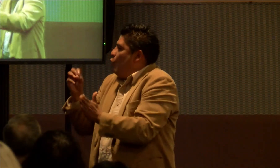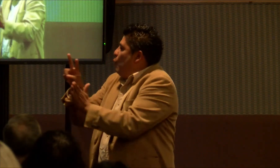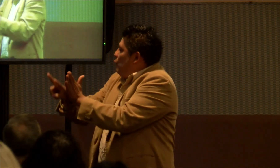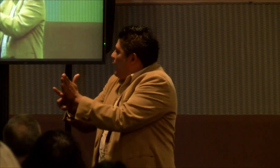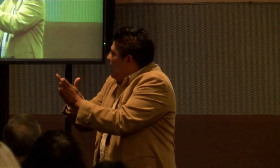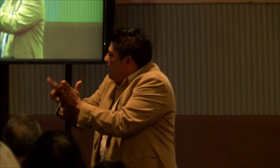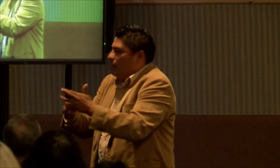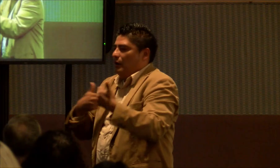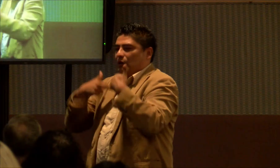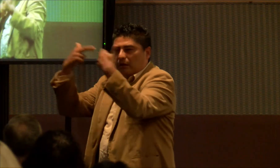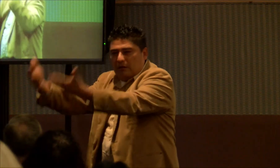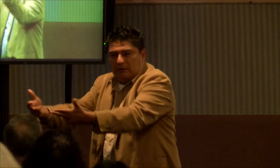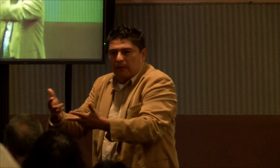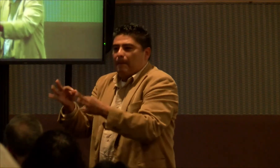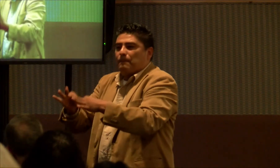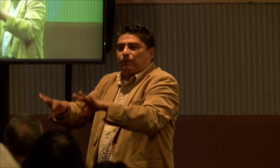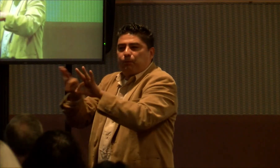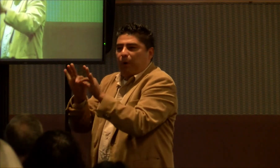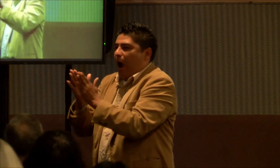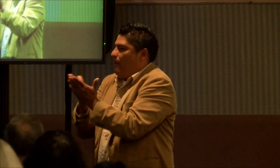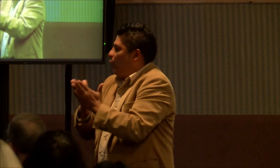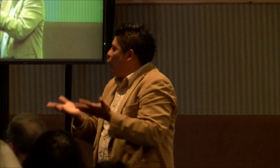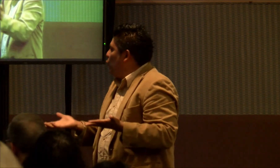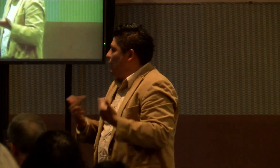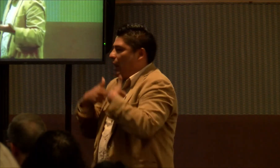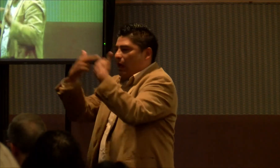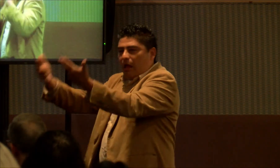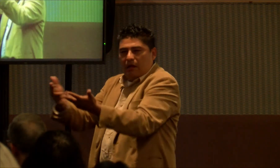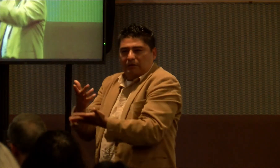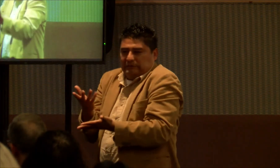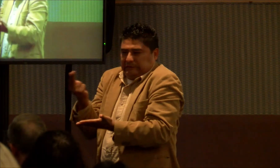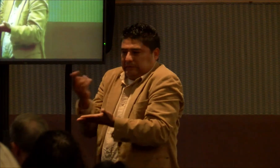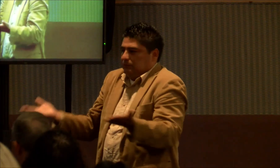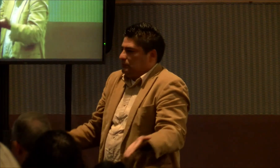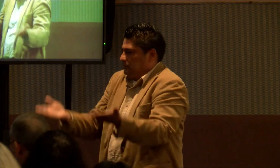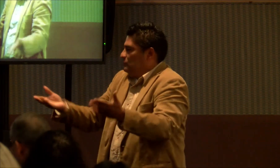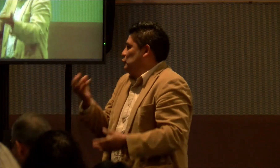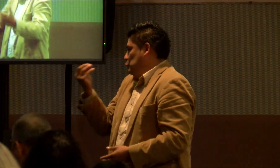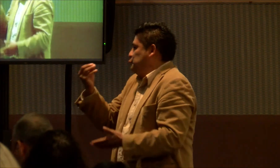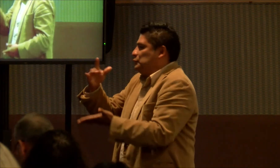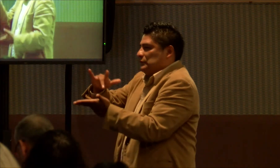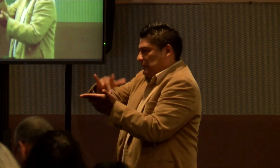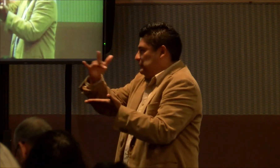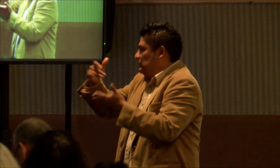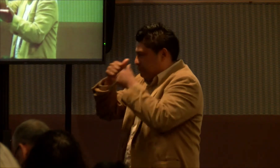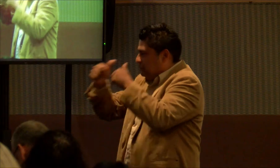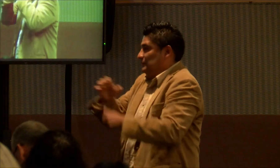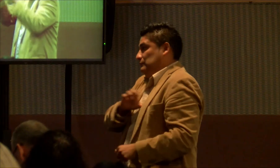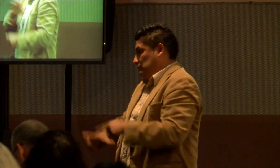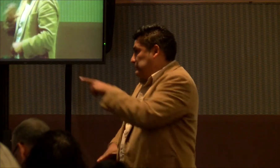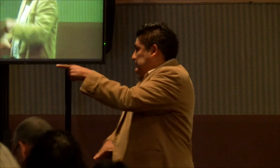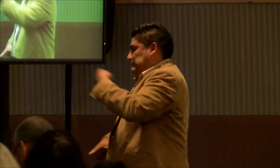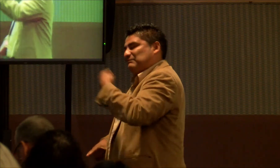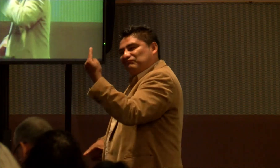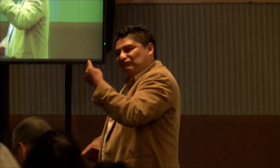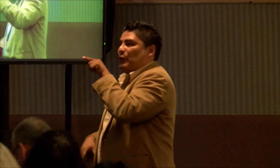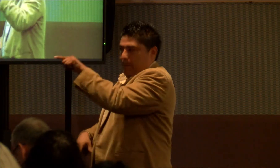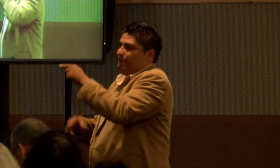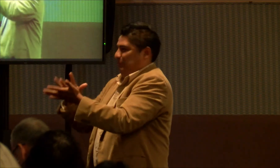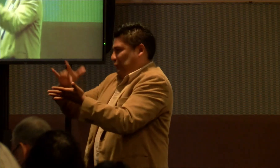hemos trabajado y verlo ahora que él ha estado con este desarrollo, yo creo que es algo muy importante que se puede